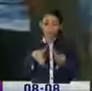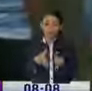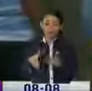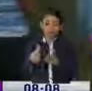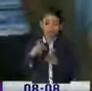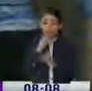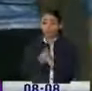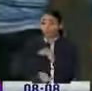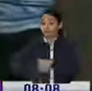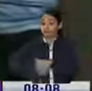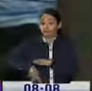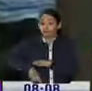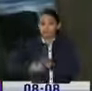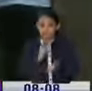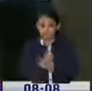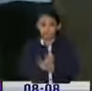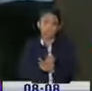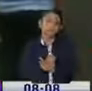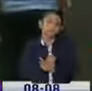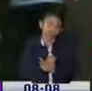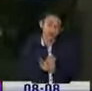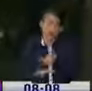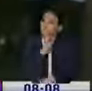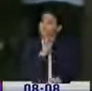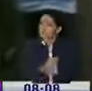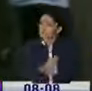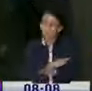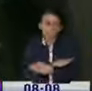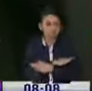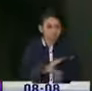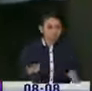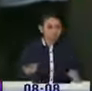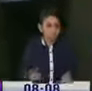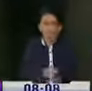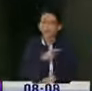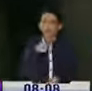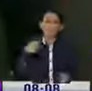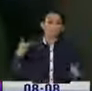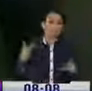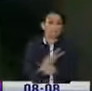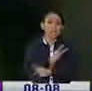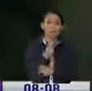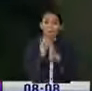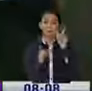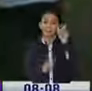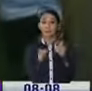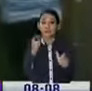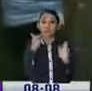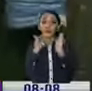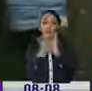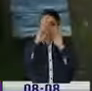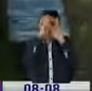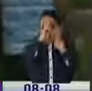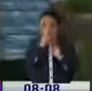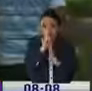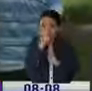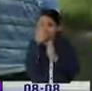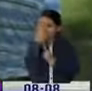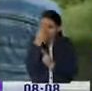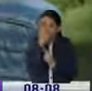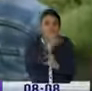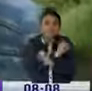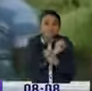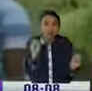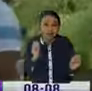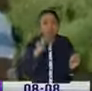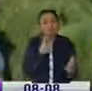ese pasaje. Sí, señorita, aquí es el índice delincuencial, la gente que no sabe respetar. Nosotros